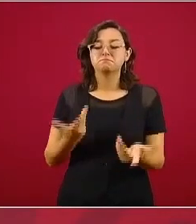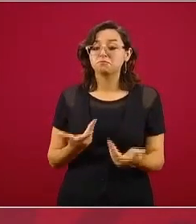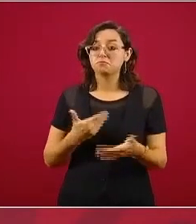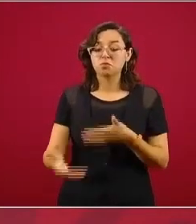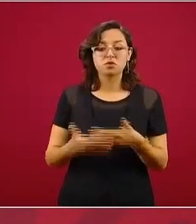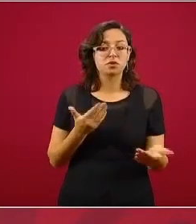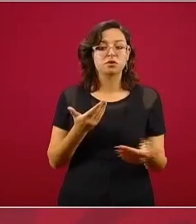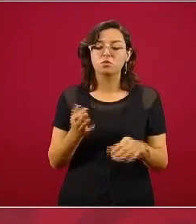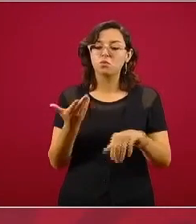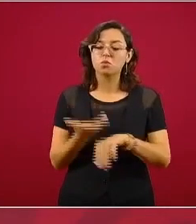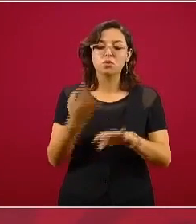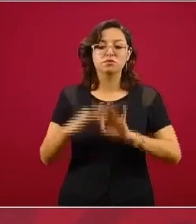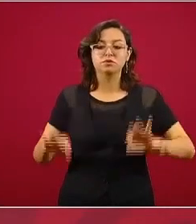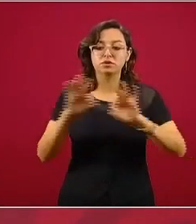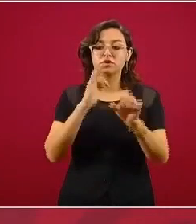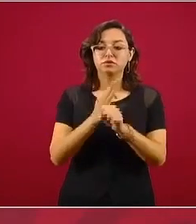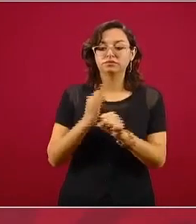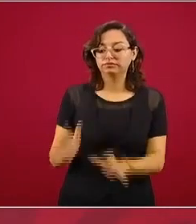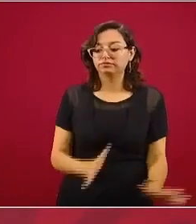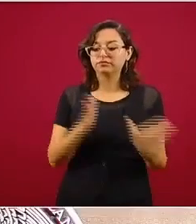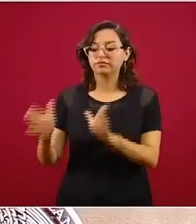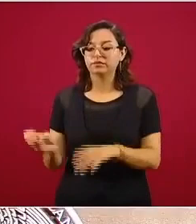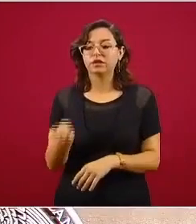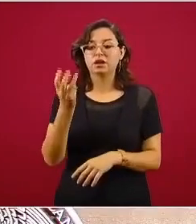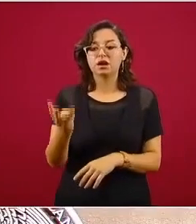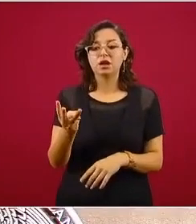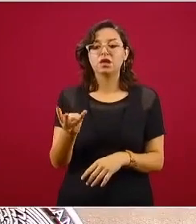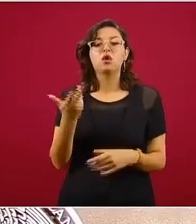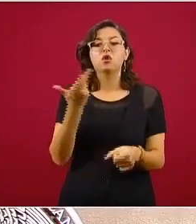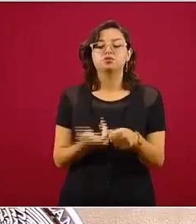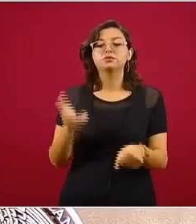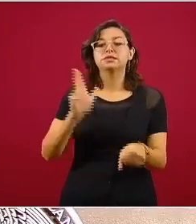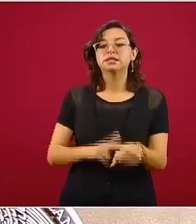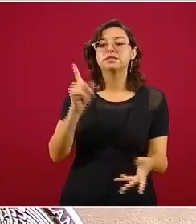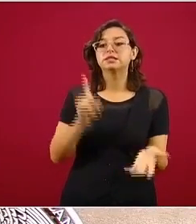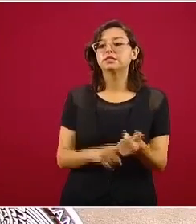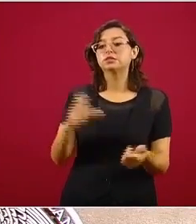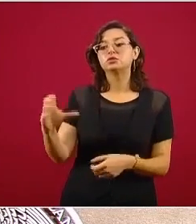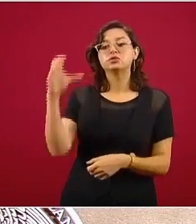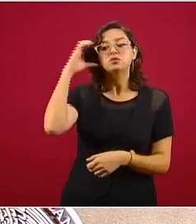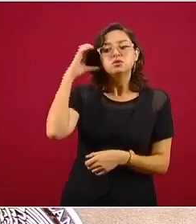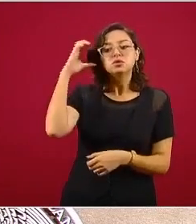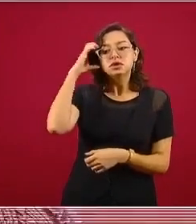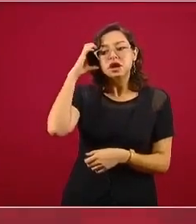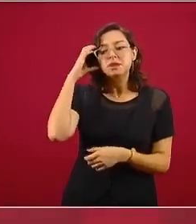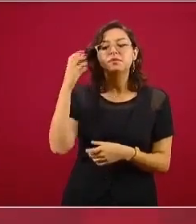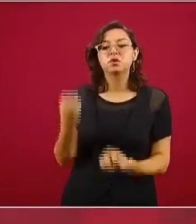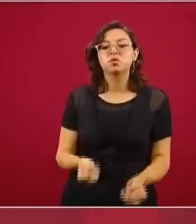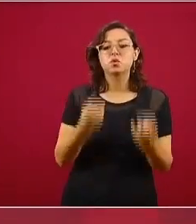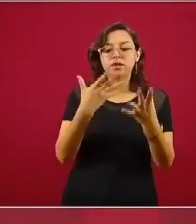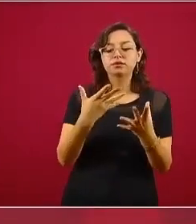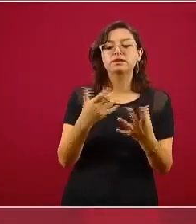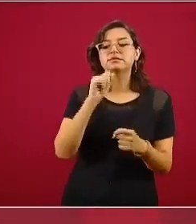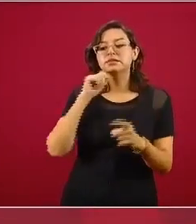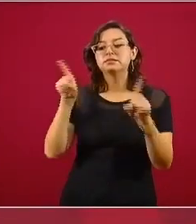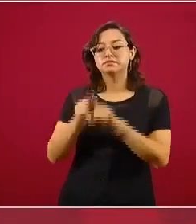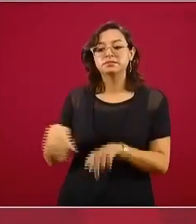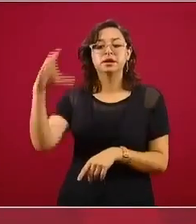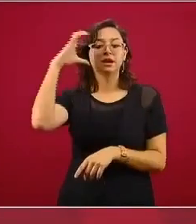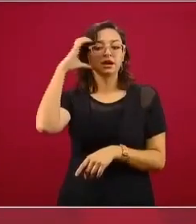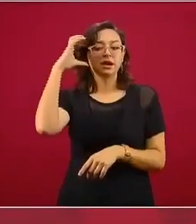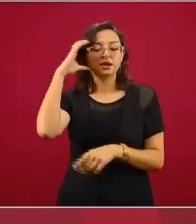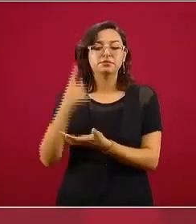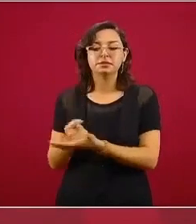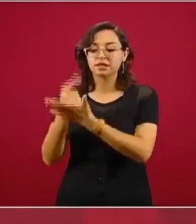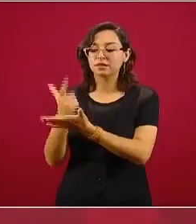muy importante en esta fase 3, que es el censo de camas y de unidades de terapia intensivas, o sea, camas que tienen como centro